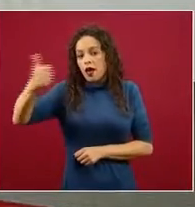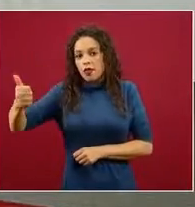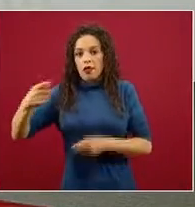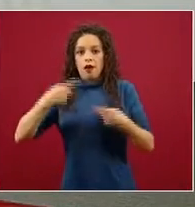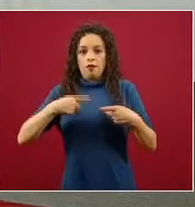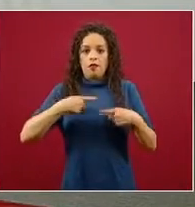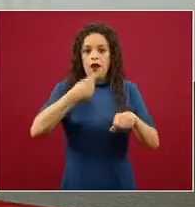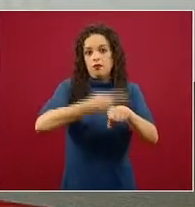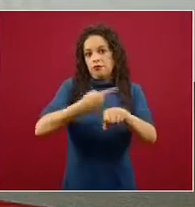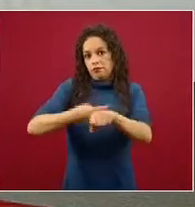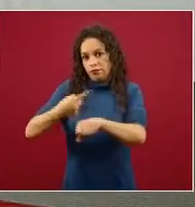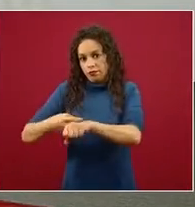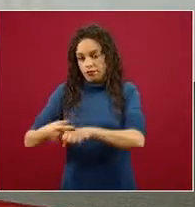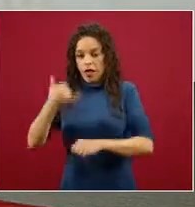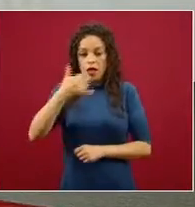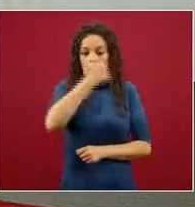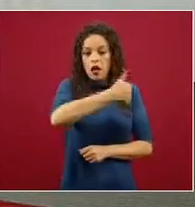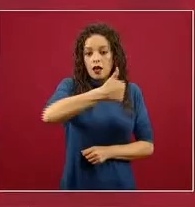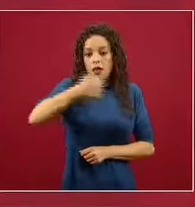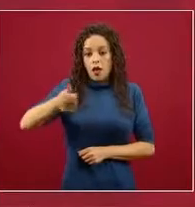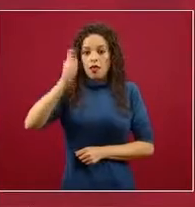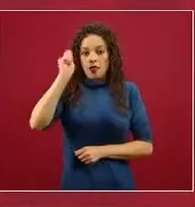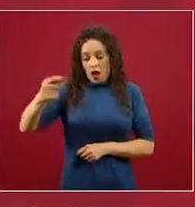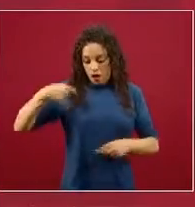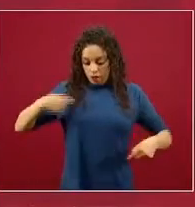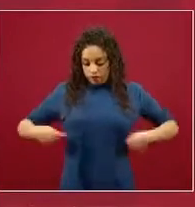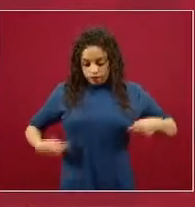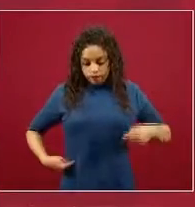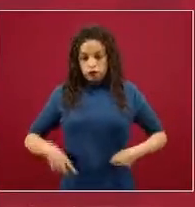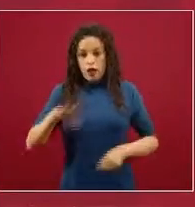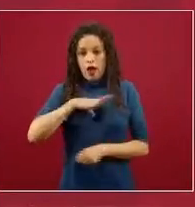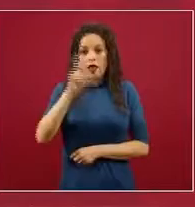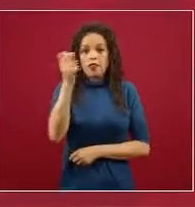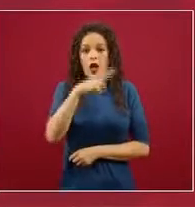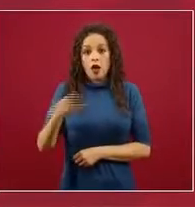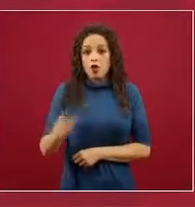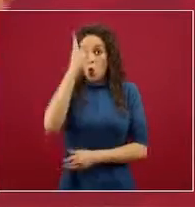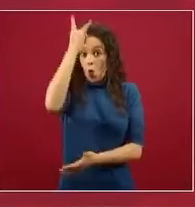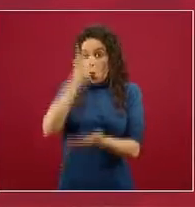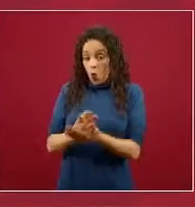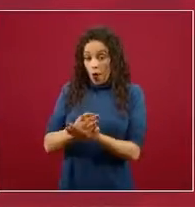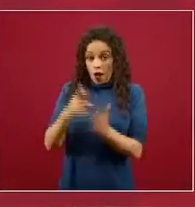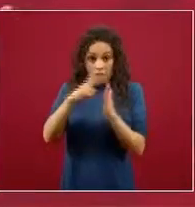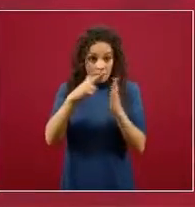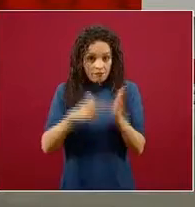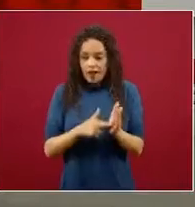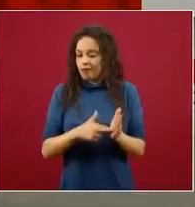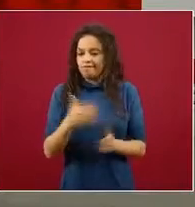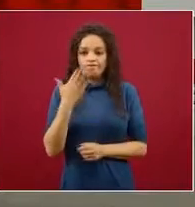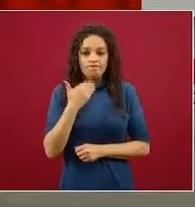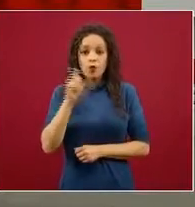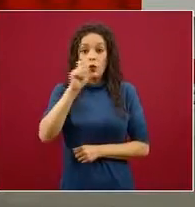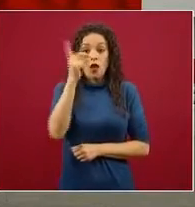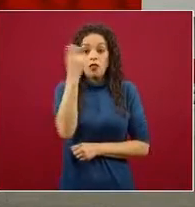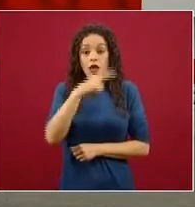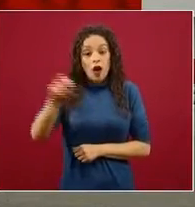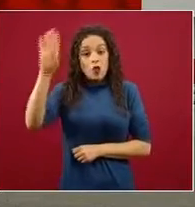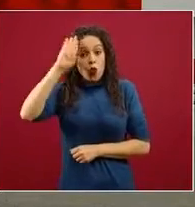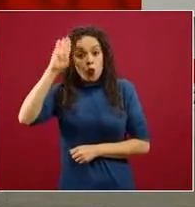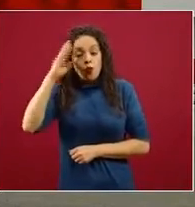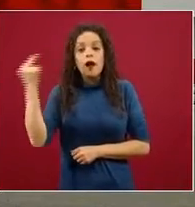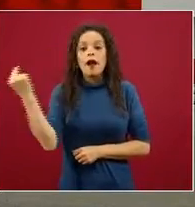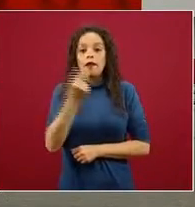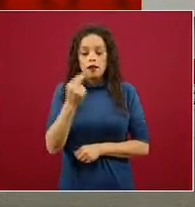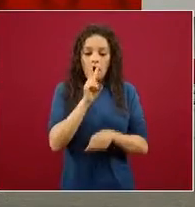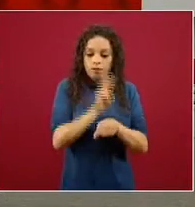persona y de cada órgano que ha sido dañado. No es una regla única. En general, cuando hay un daño extenso, se requiere un